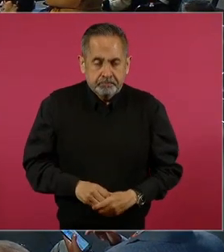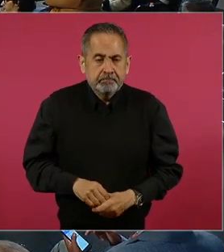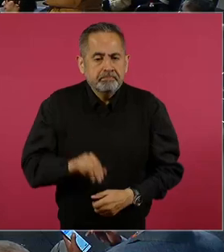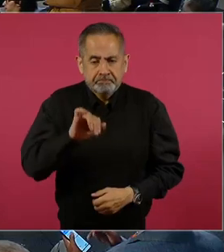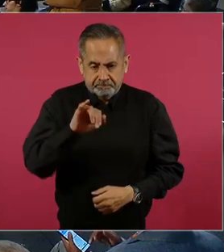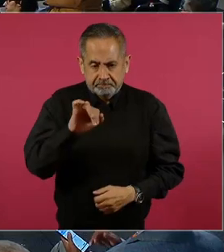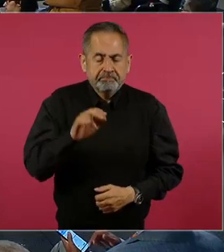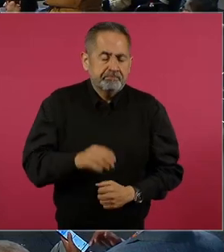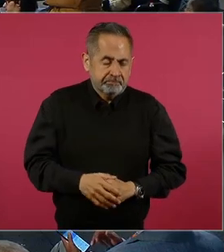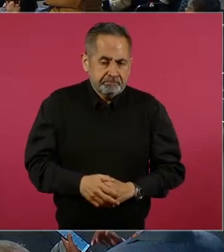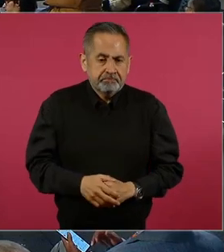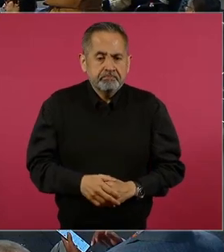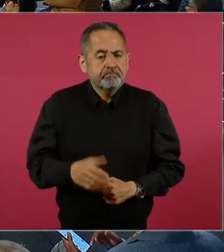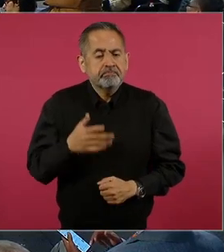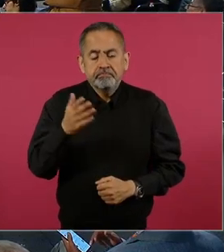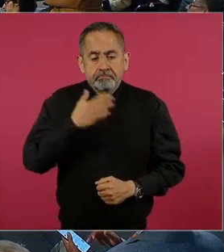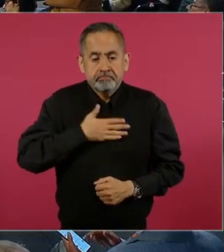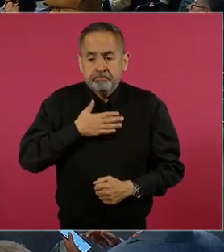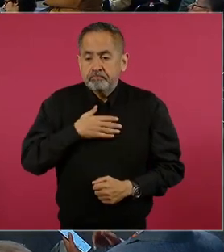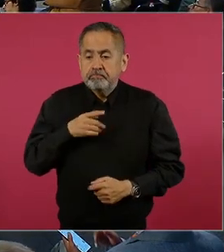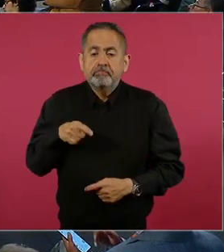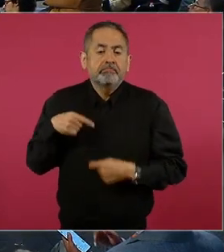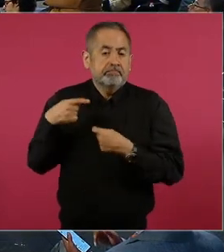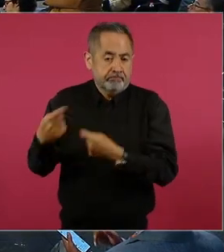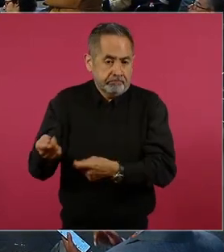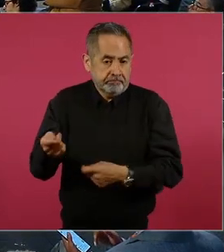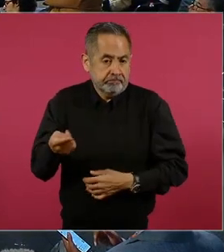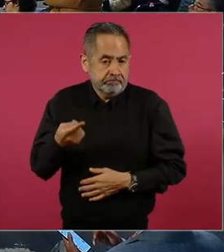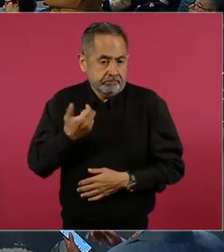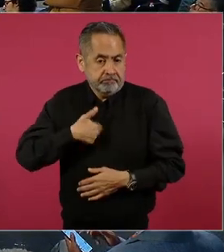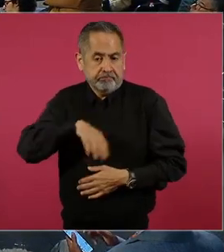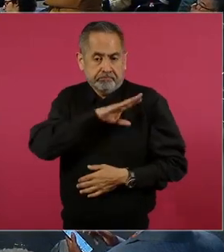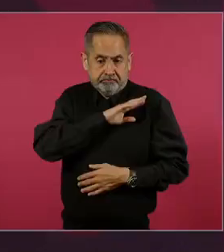va a haber continuidad con cambio.